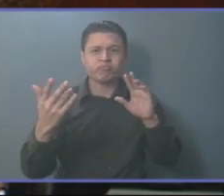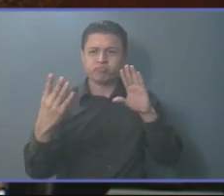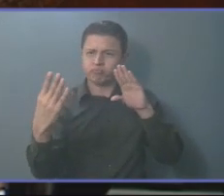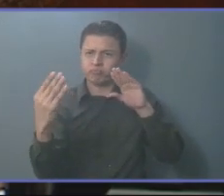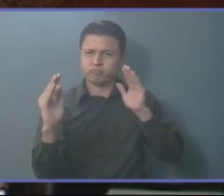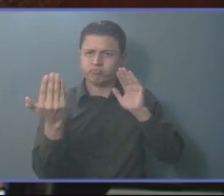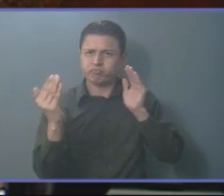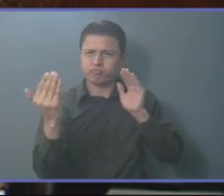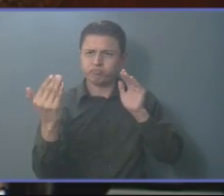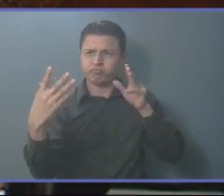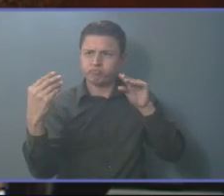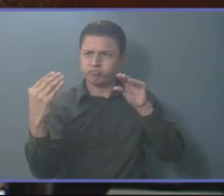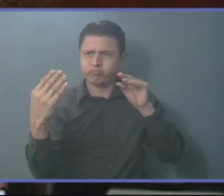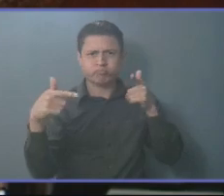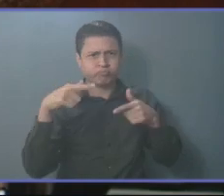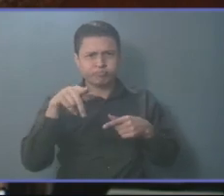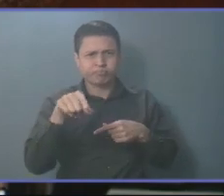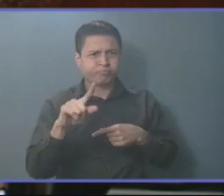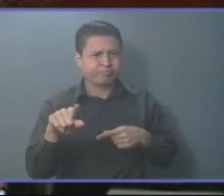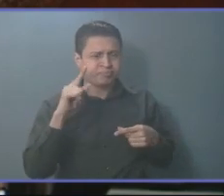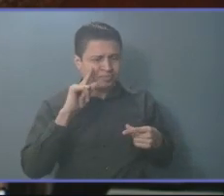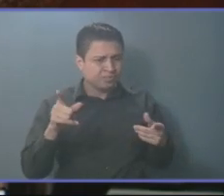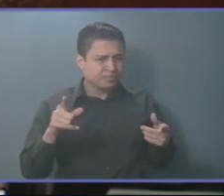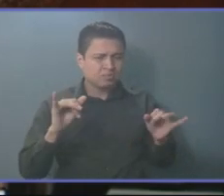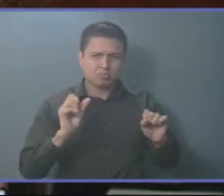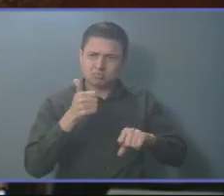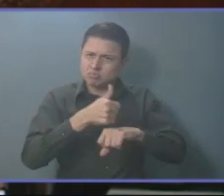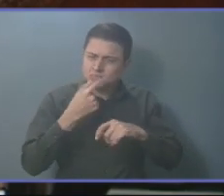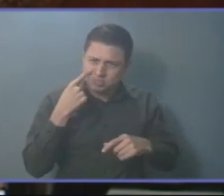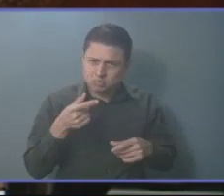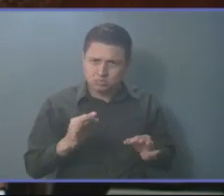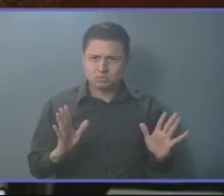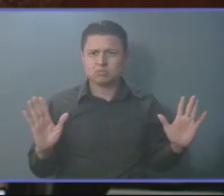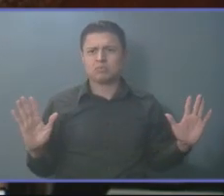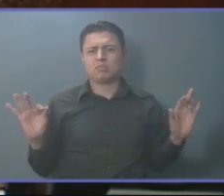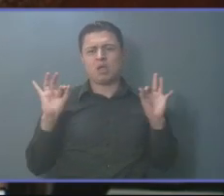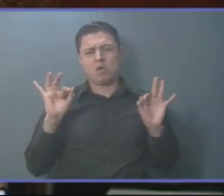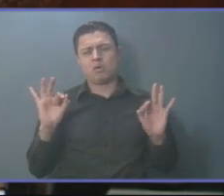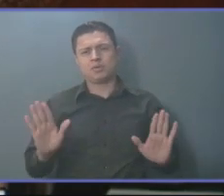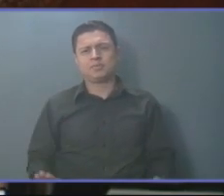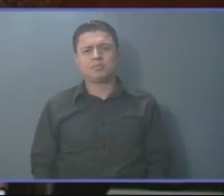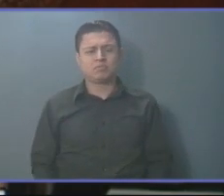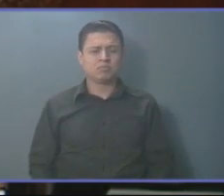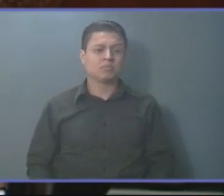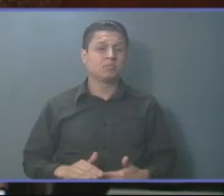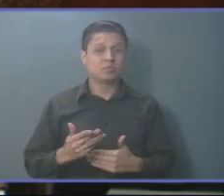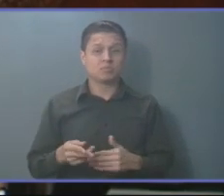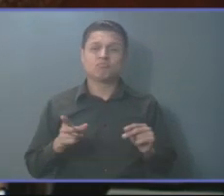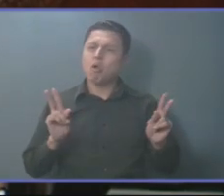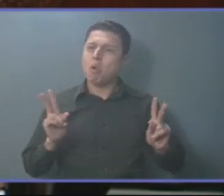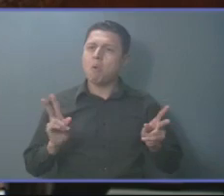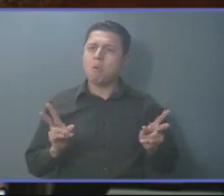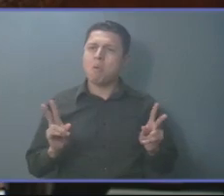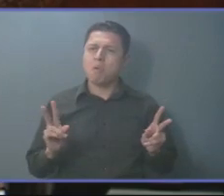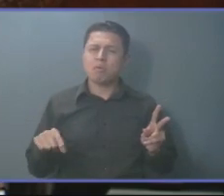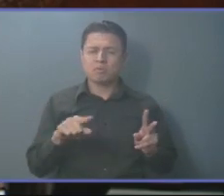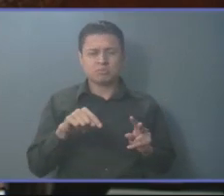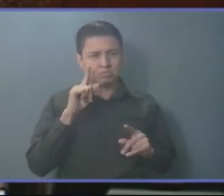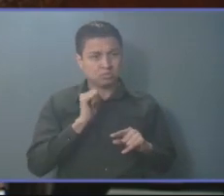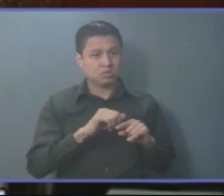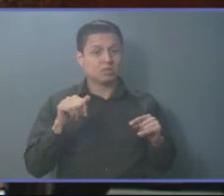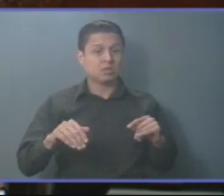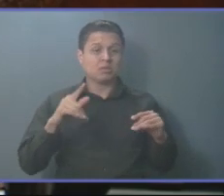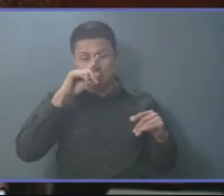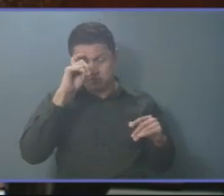trabajos de acuerdo a la naturaleza de la actividad que desarrolla el empleador, tales como la implementación del trabajo en